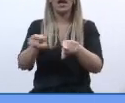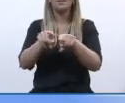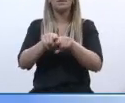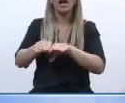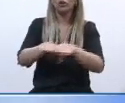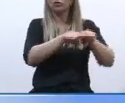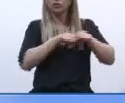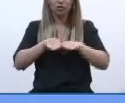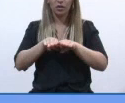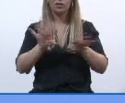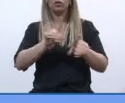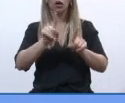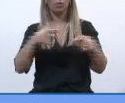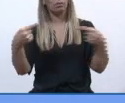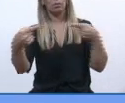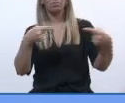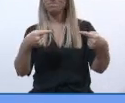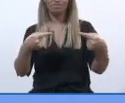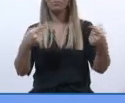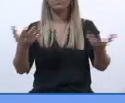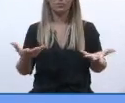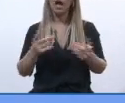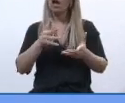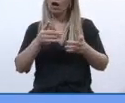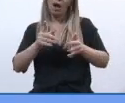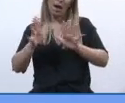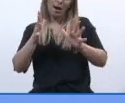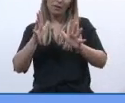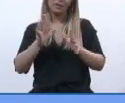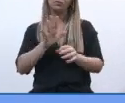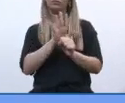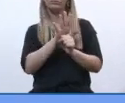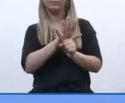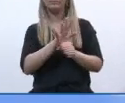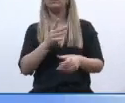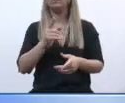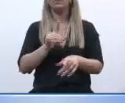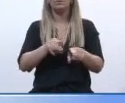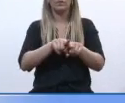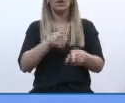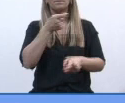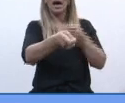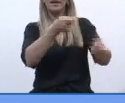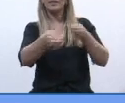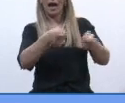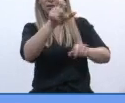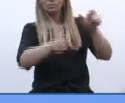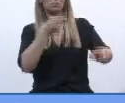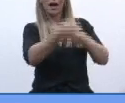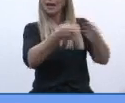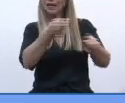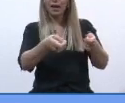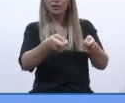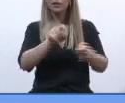sido siempre de dos naturalezas. Una es la supresión biológica, es decir, matar gente. La otra es